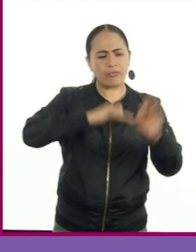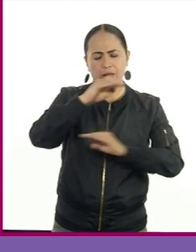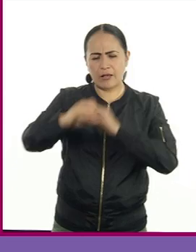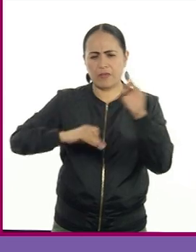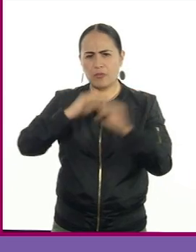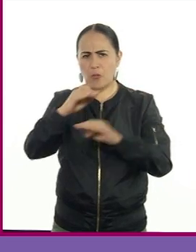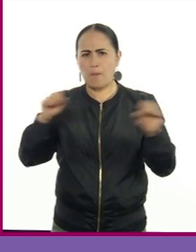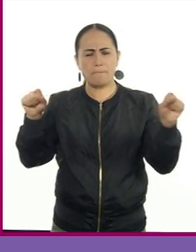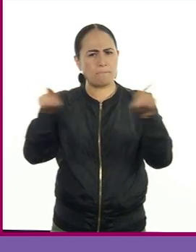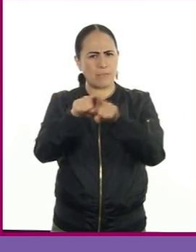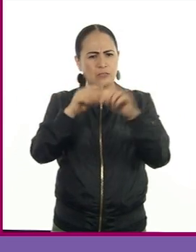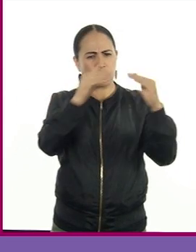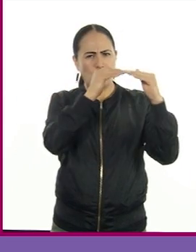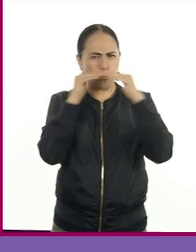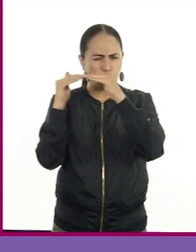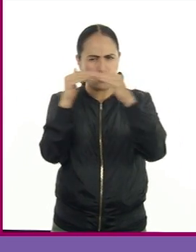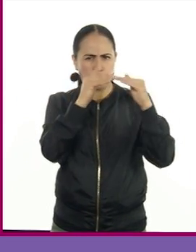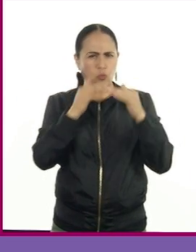demás personas.